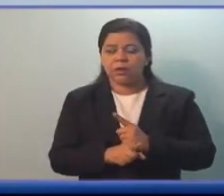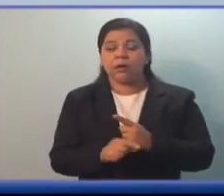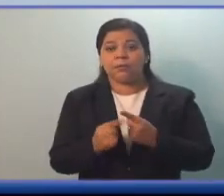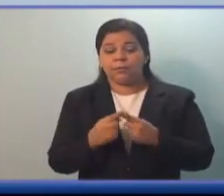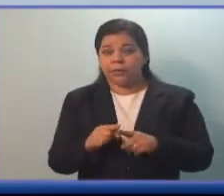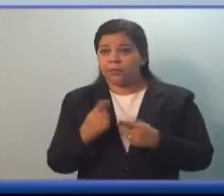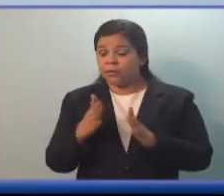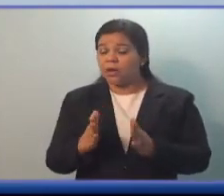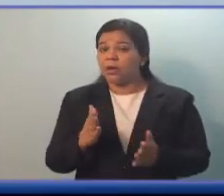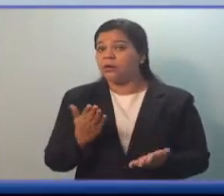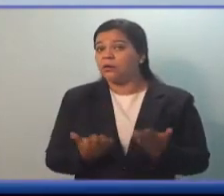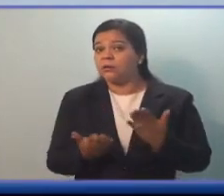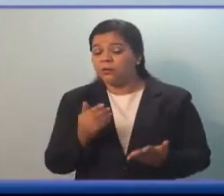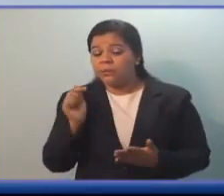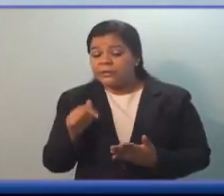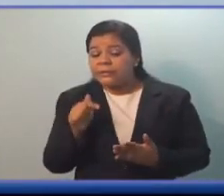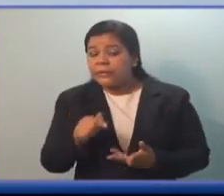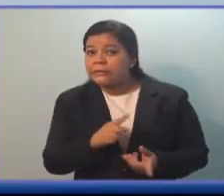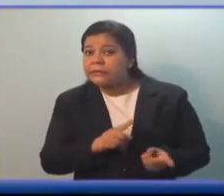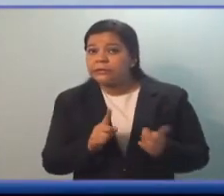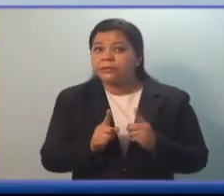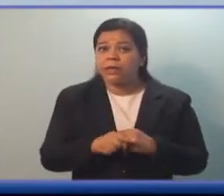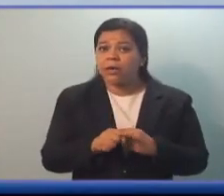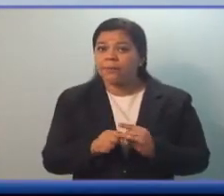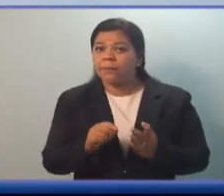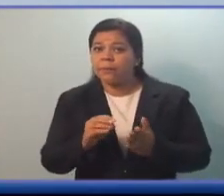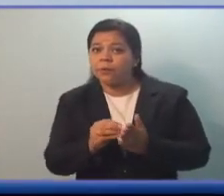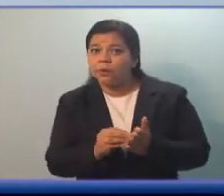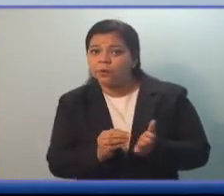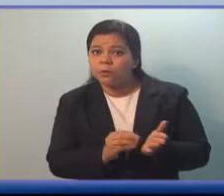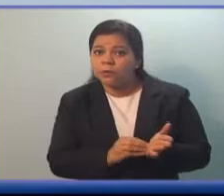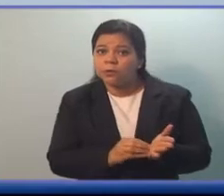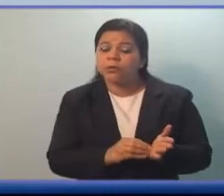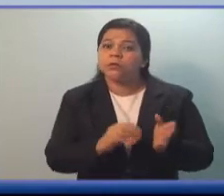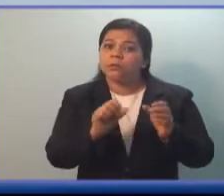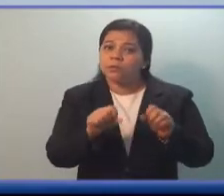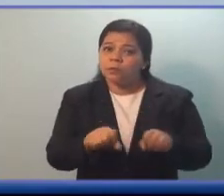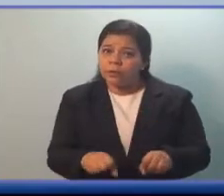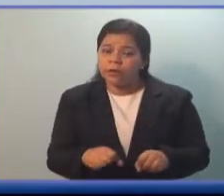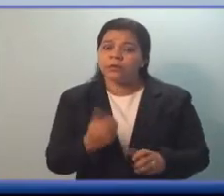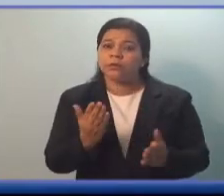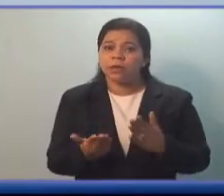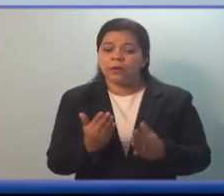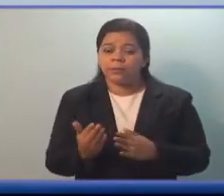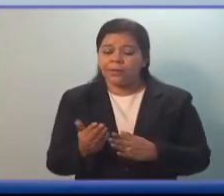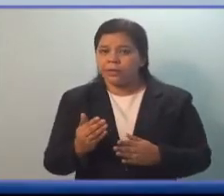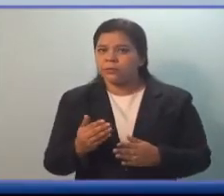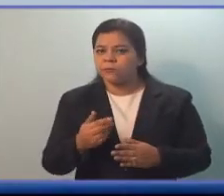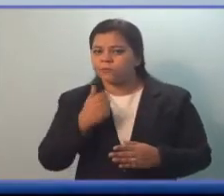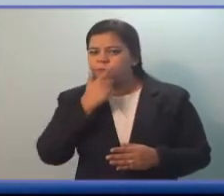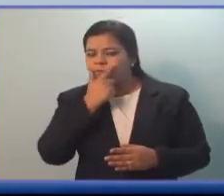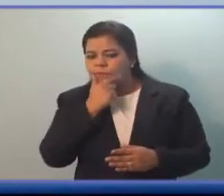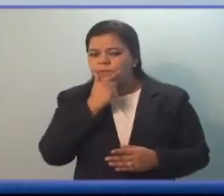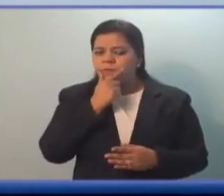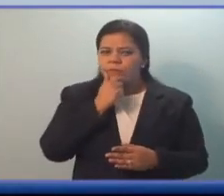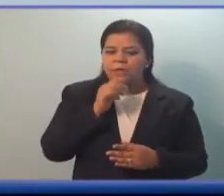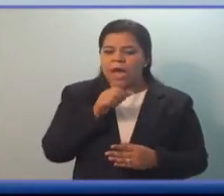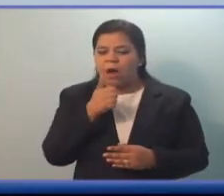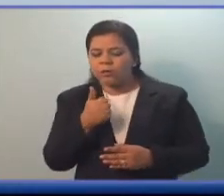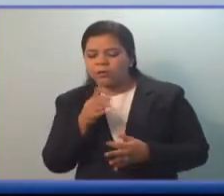digamos, ese cambio, digamos, de contenido y que puede dar lugar a otra interpretación, en alguna